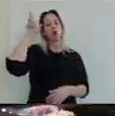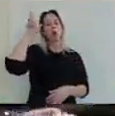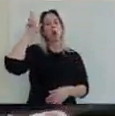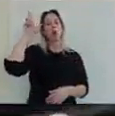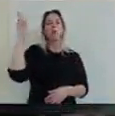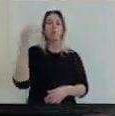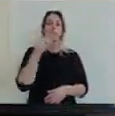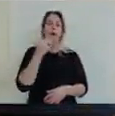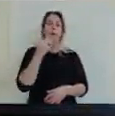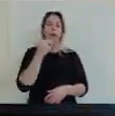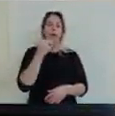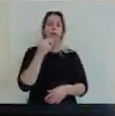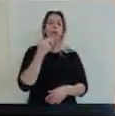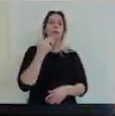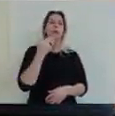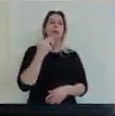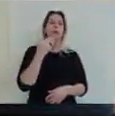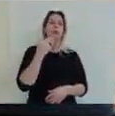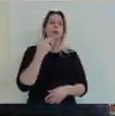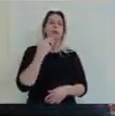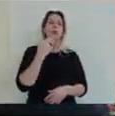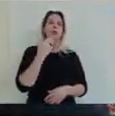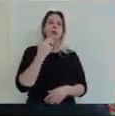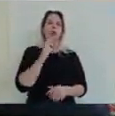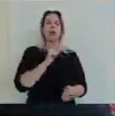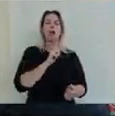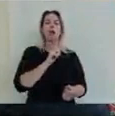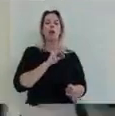absoluto, pero creo que no son los tiempos. Nada más, señora Presidente.